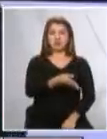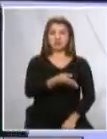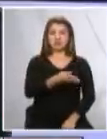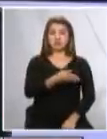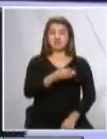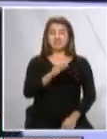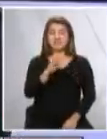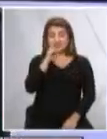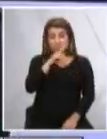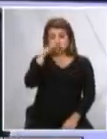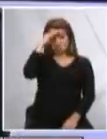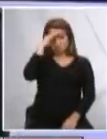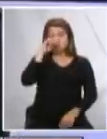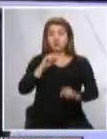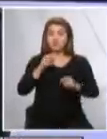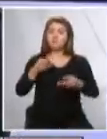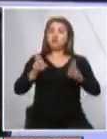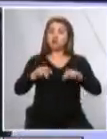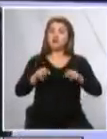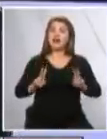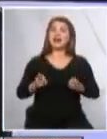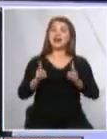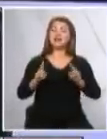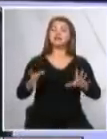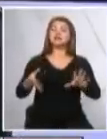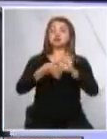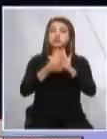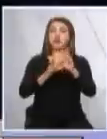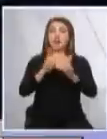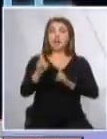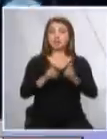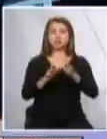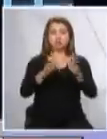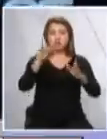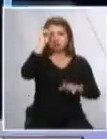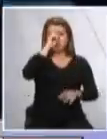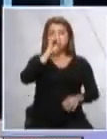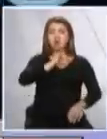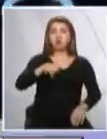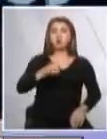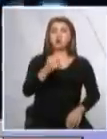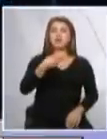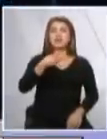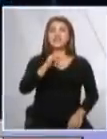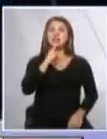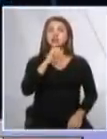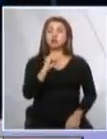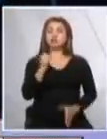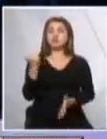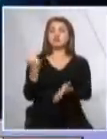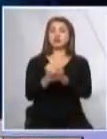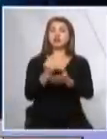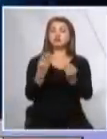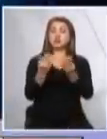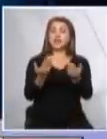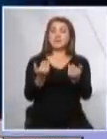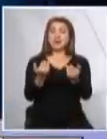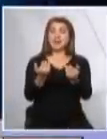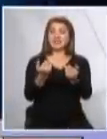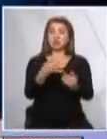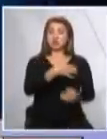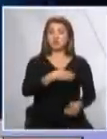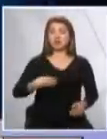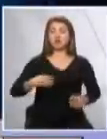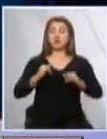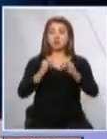día reconstruir esta relación es muy complicado. El jueves hay un hito marcado, un hito que además tiene muchas esperanzas del gobierno puesto en ello, que